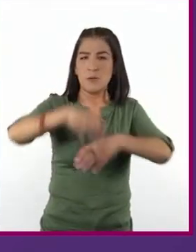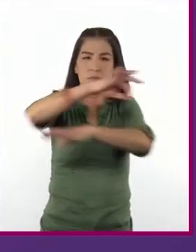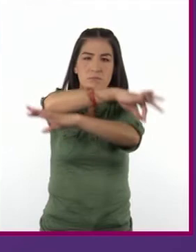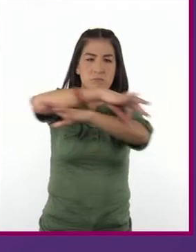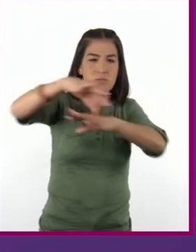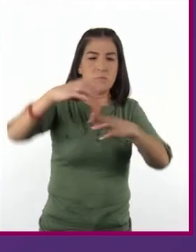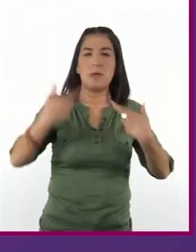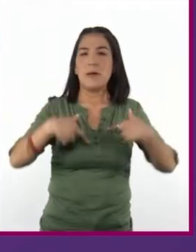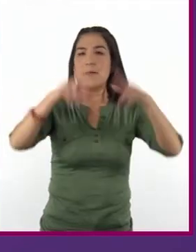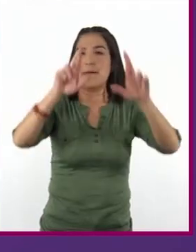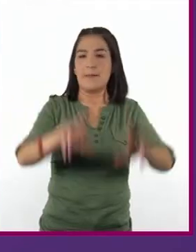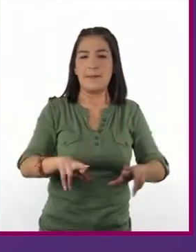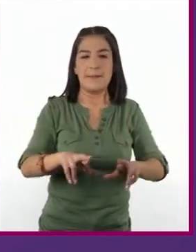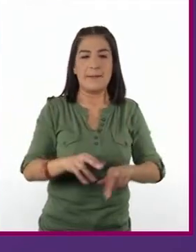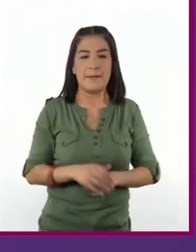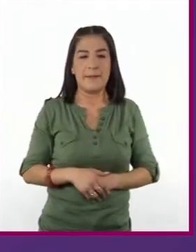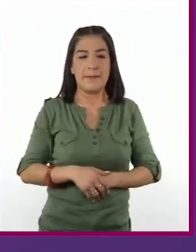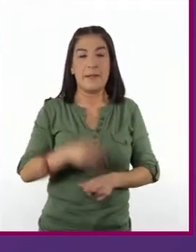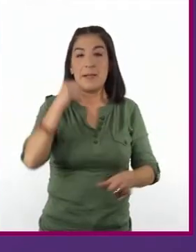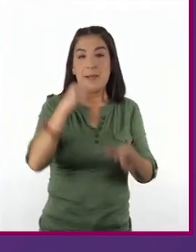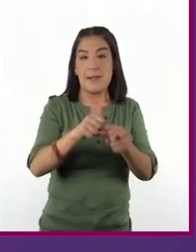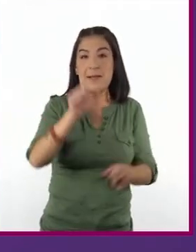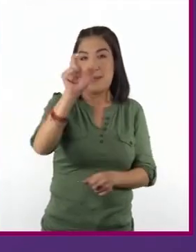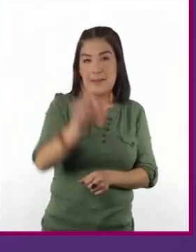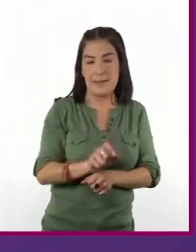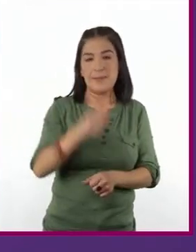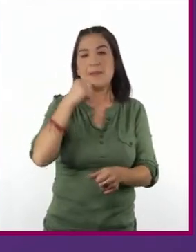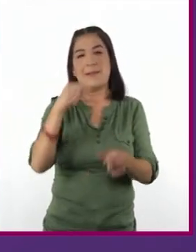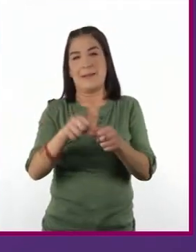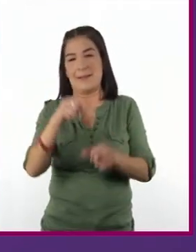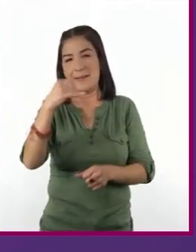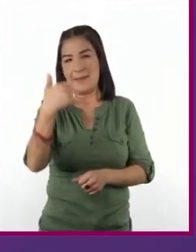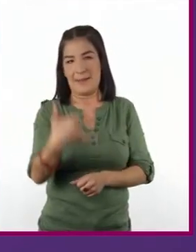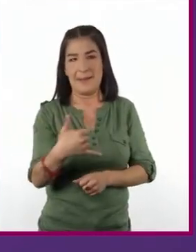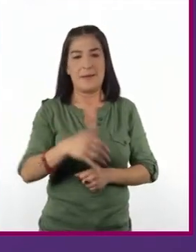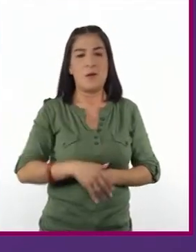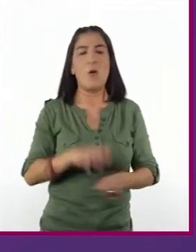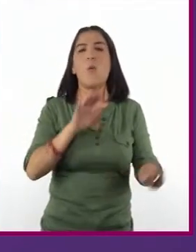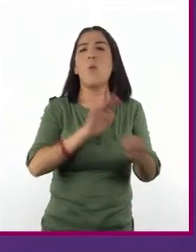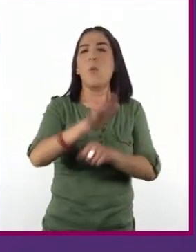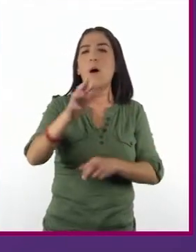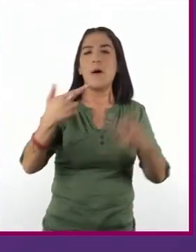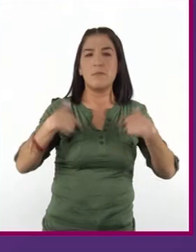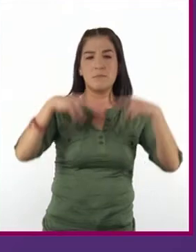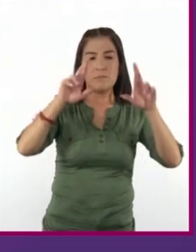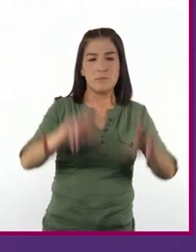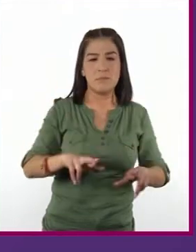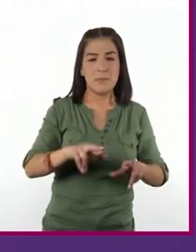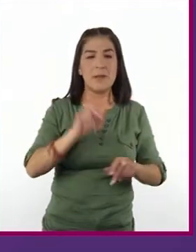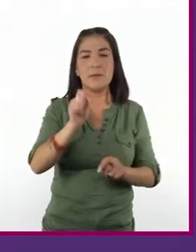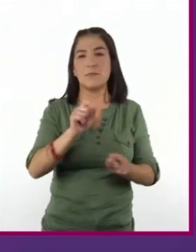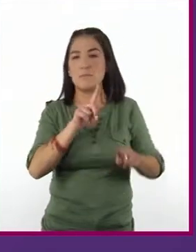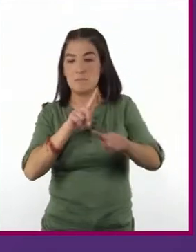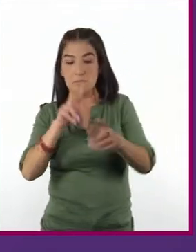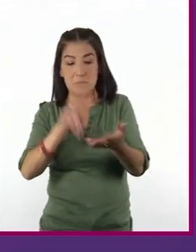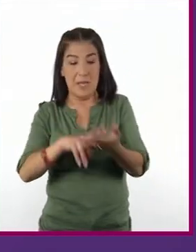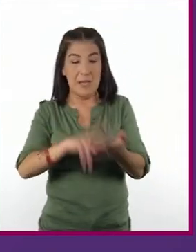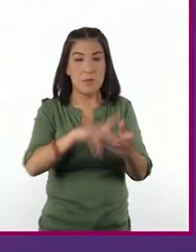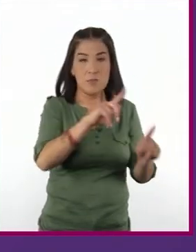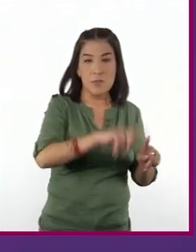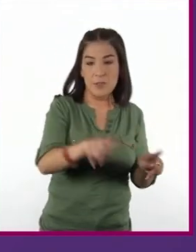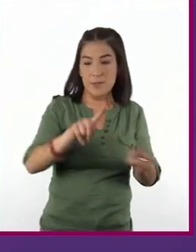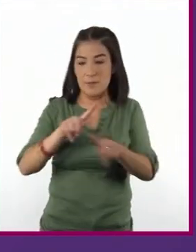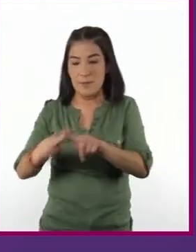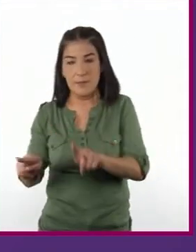con la letra x y la letra y. ¿Cuál representa la variable independiente?